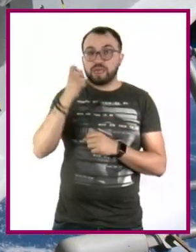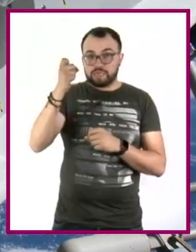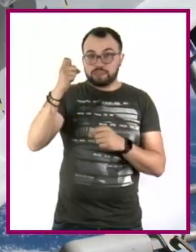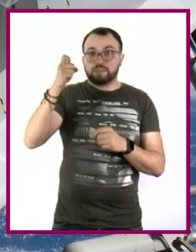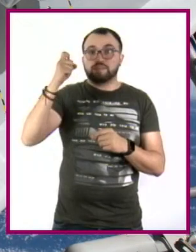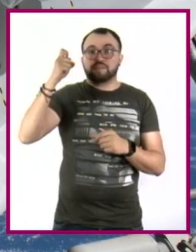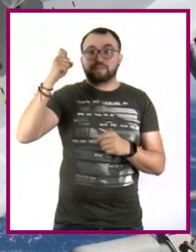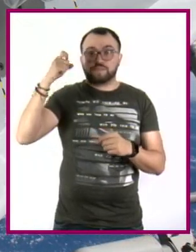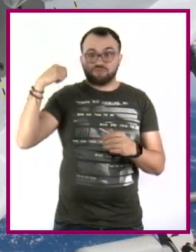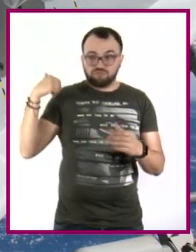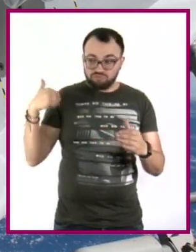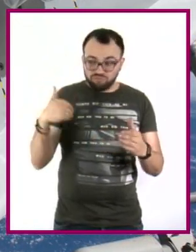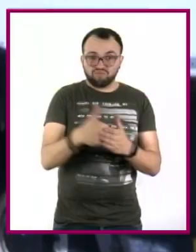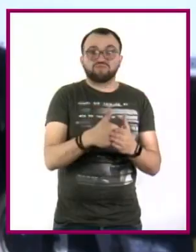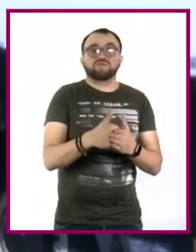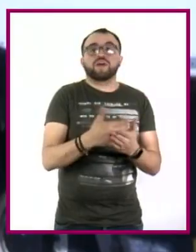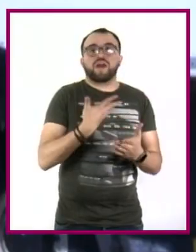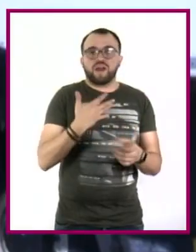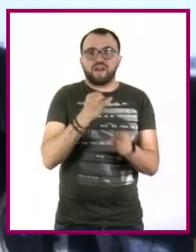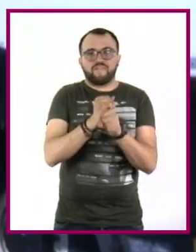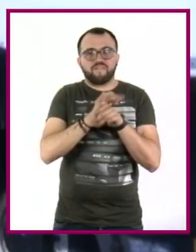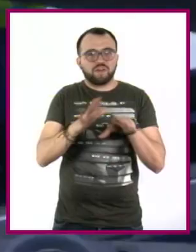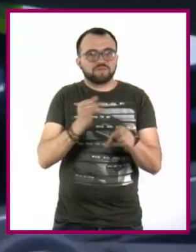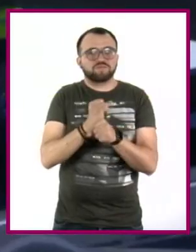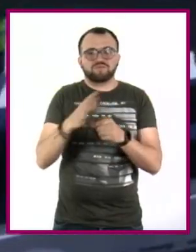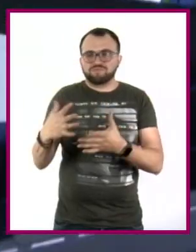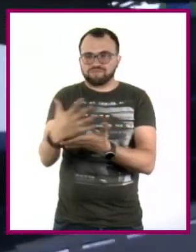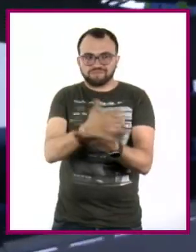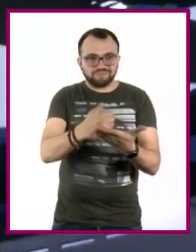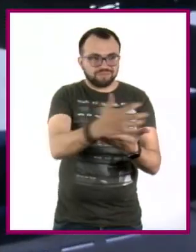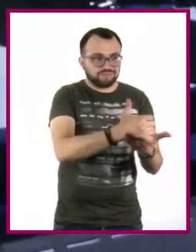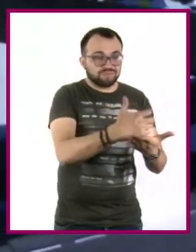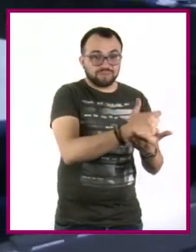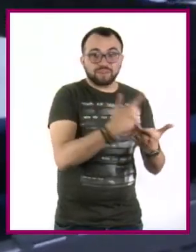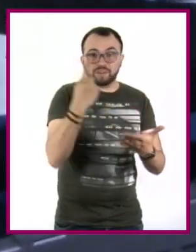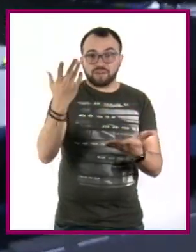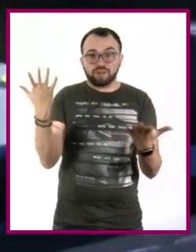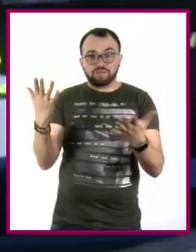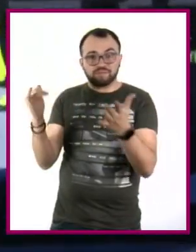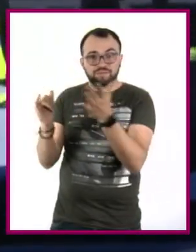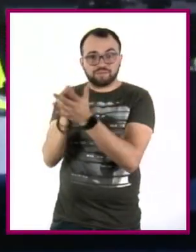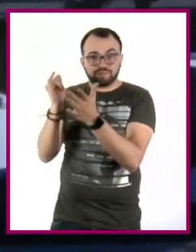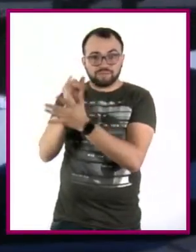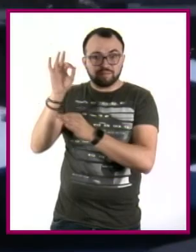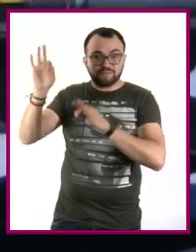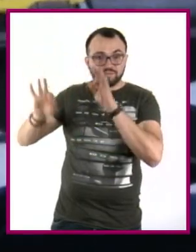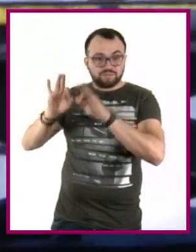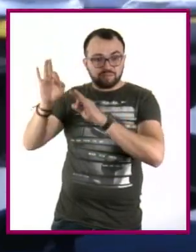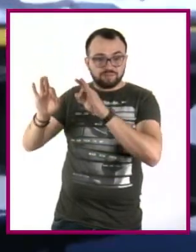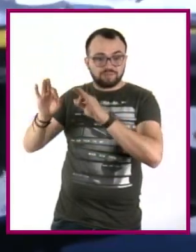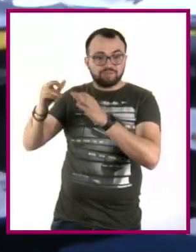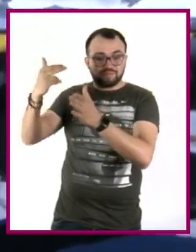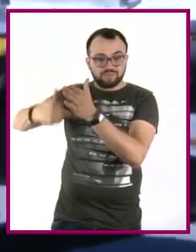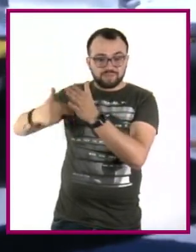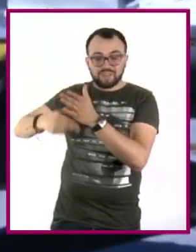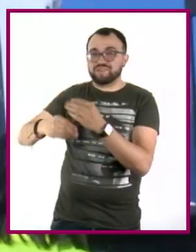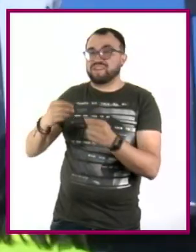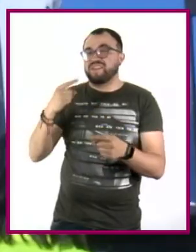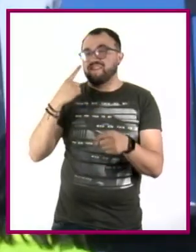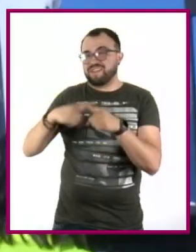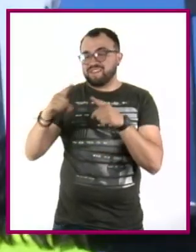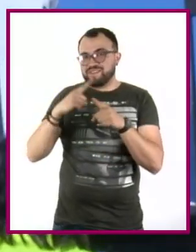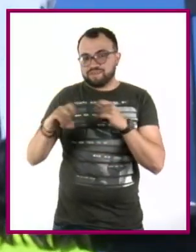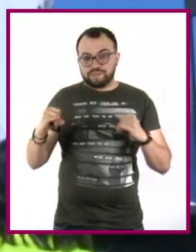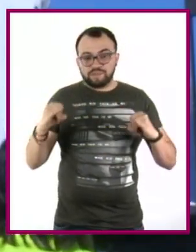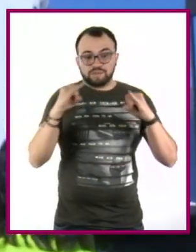ha recopilado información. Su construcción necesitó la aportación de múltiples instituciones y México no